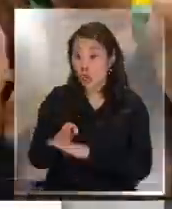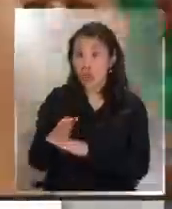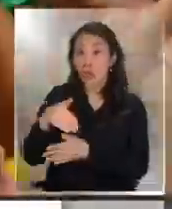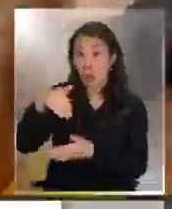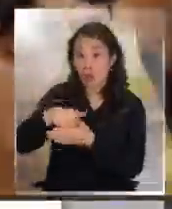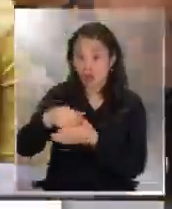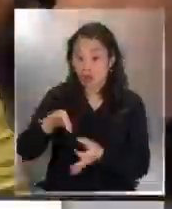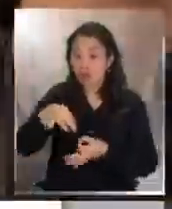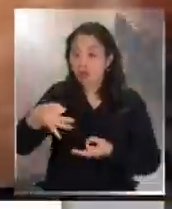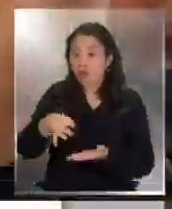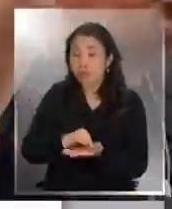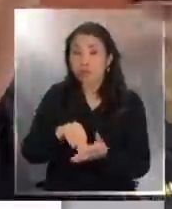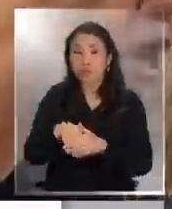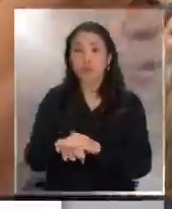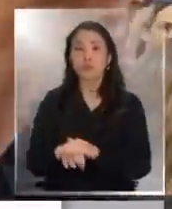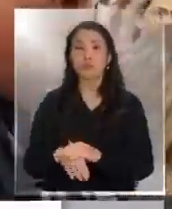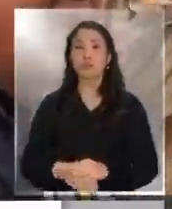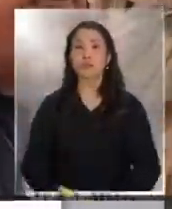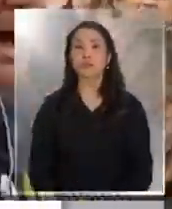sufragio.